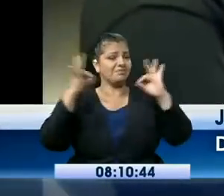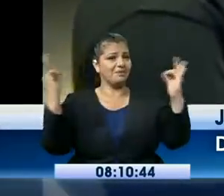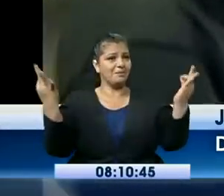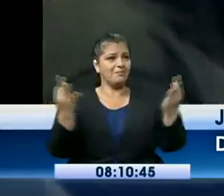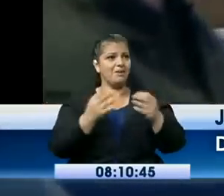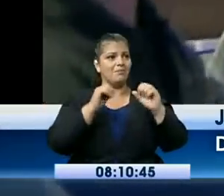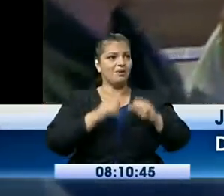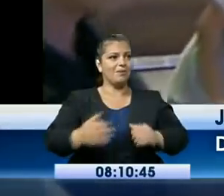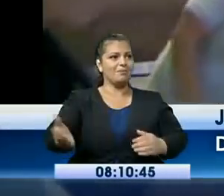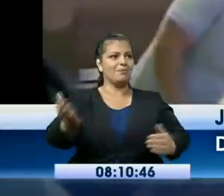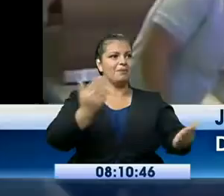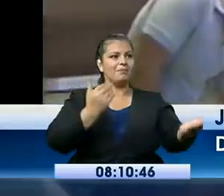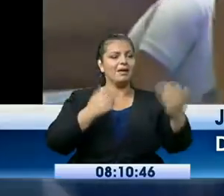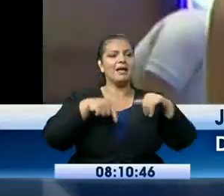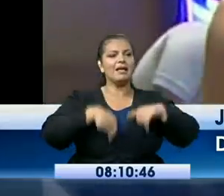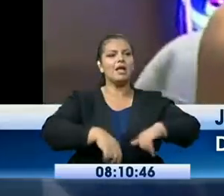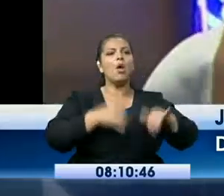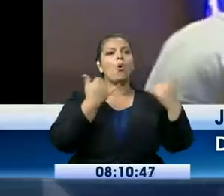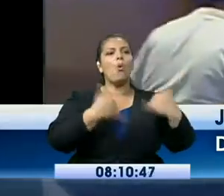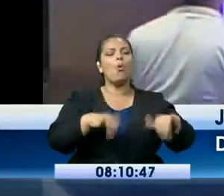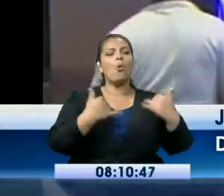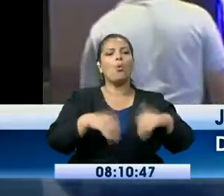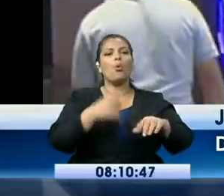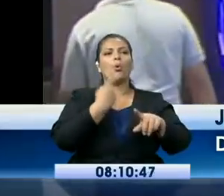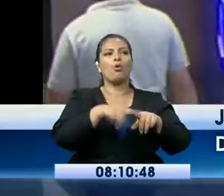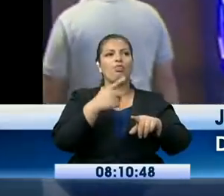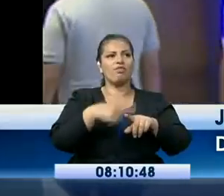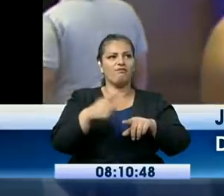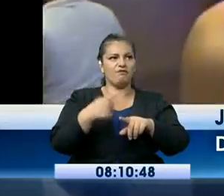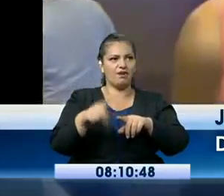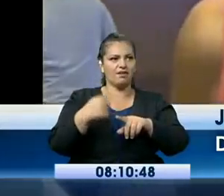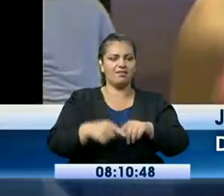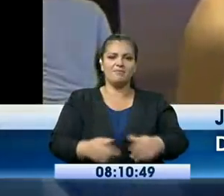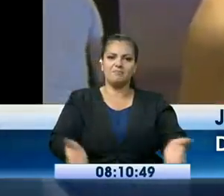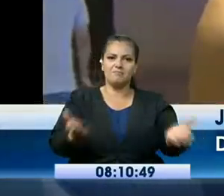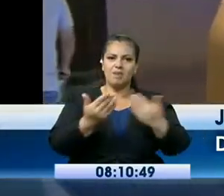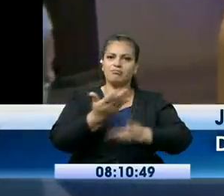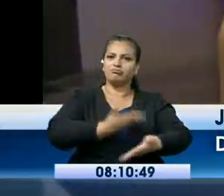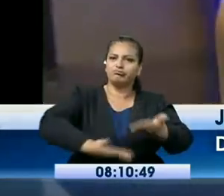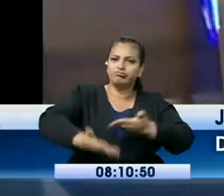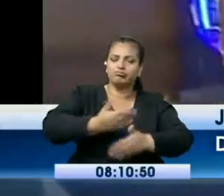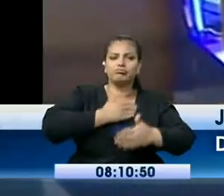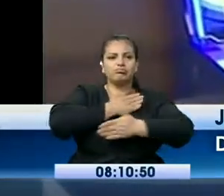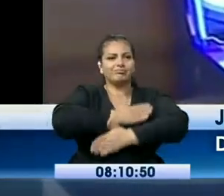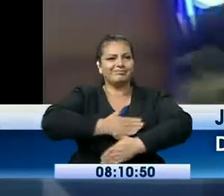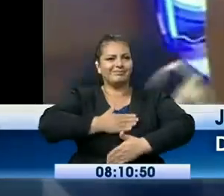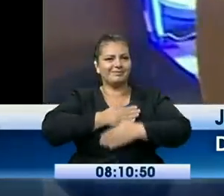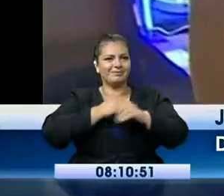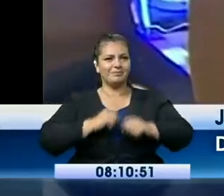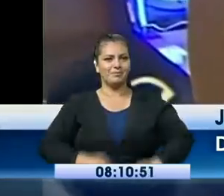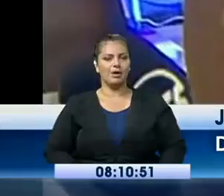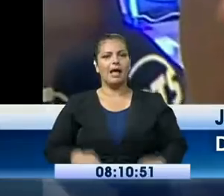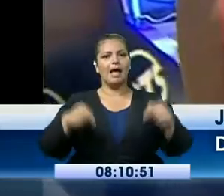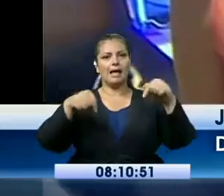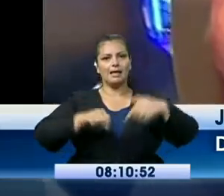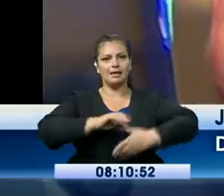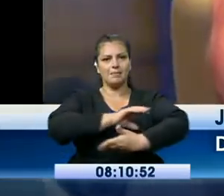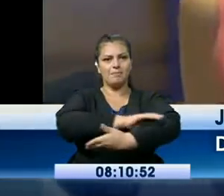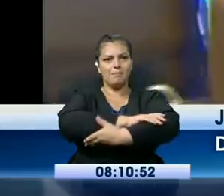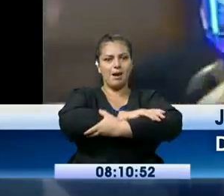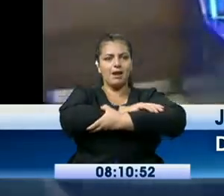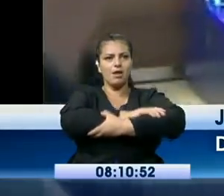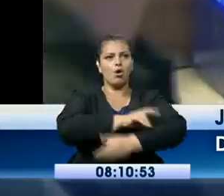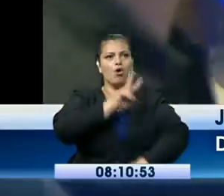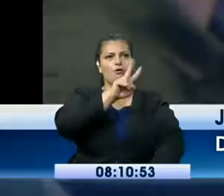tipos de juegos de vídeo donde vamos a poder compartir con su familia aquí en el malecón 2000 buenos días y horarios de